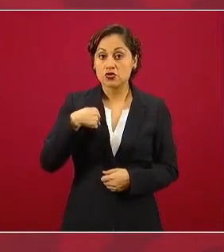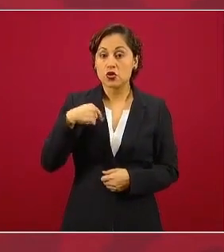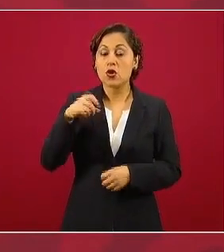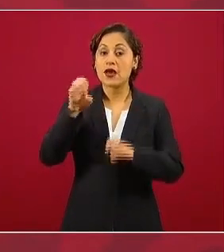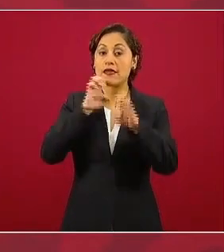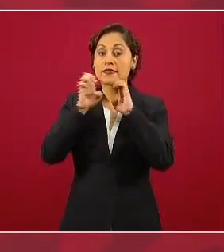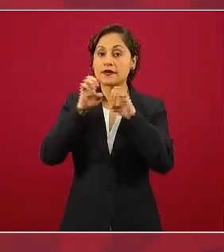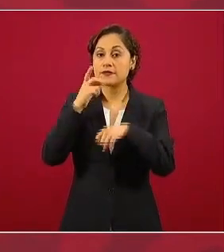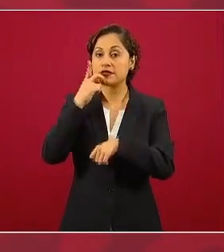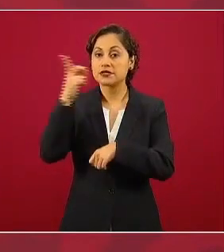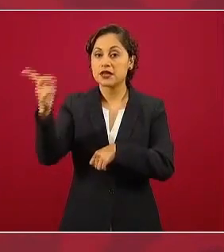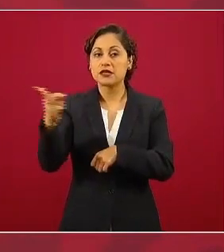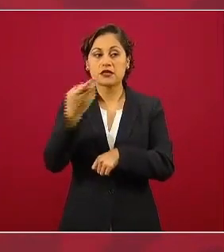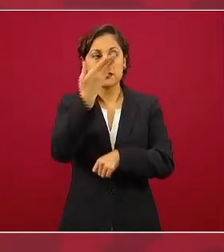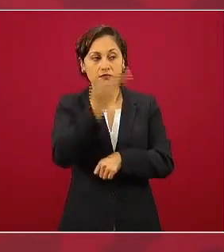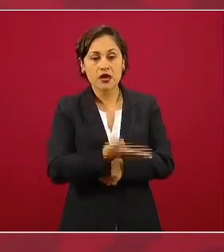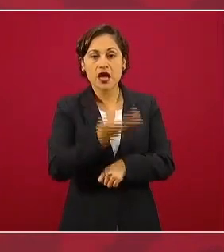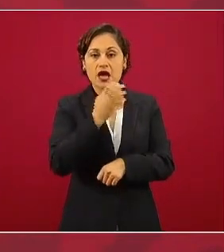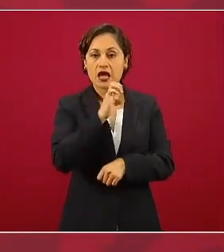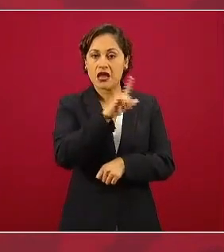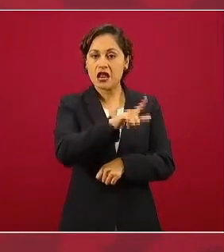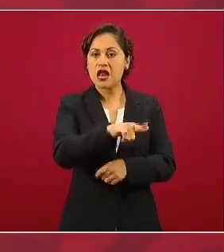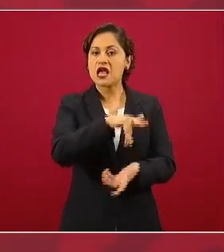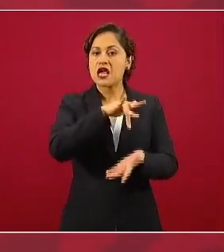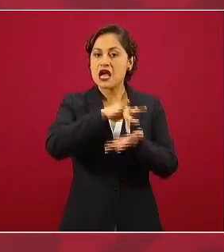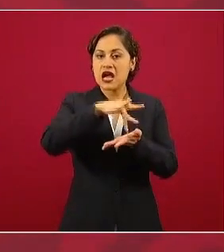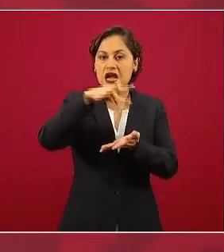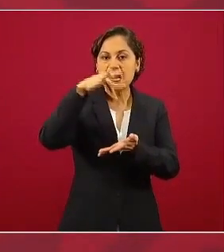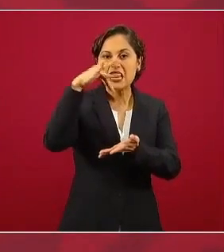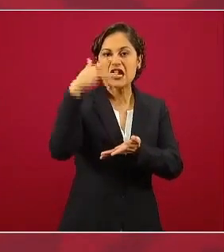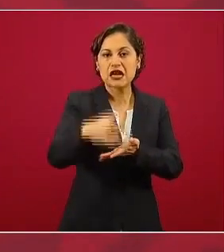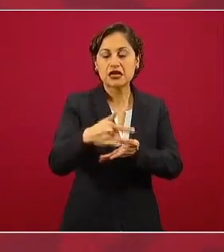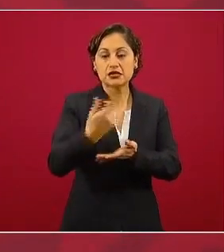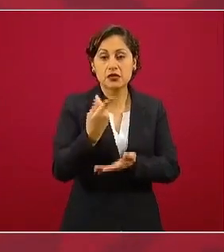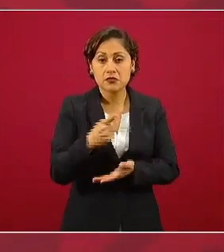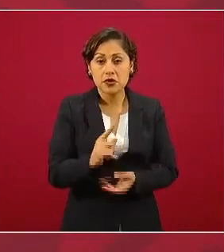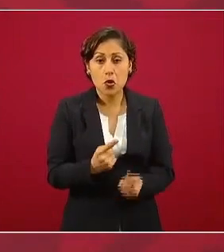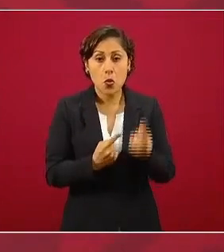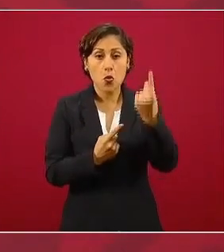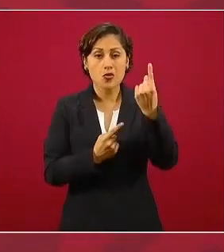porque quise agradecerle a todos, porque son millones